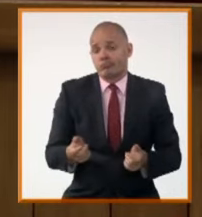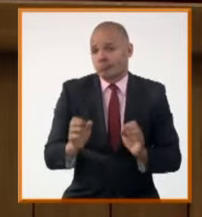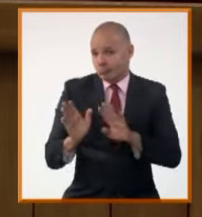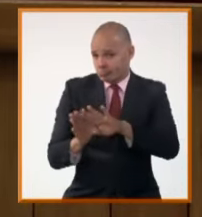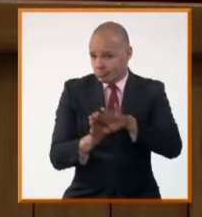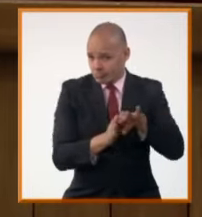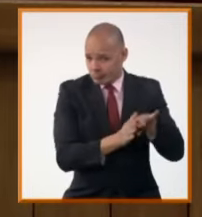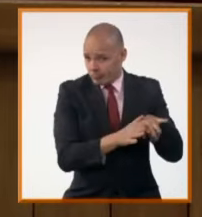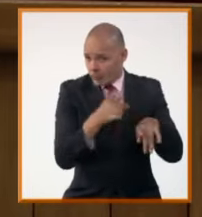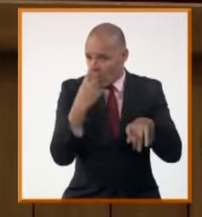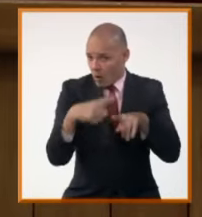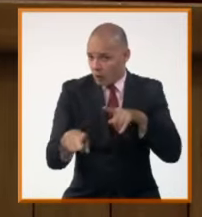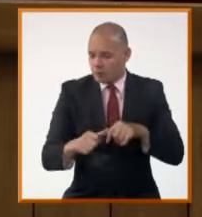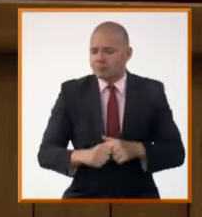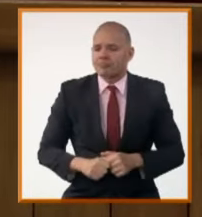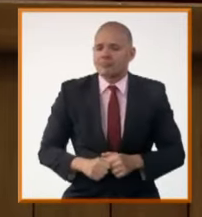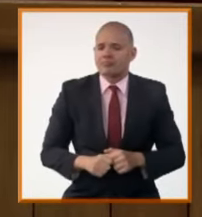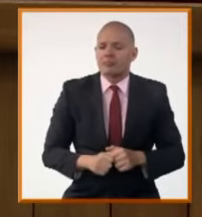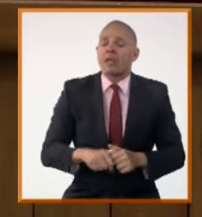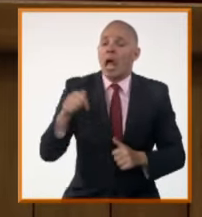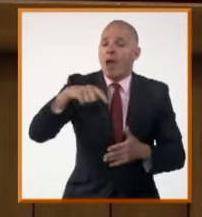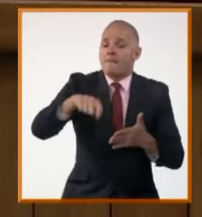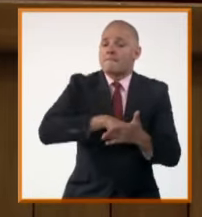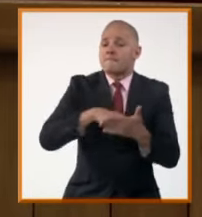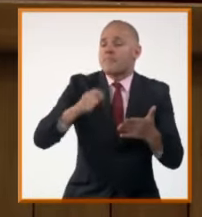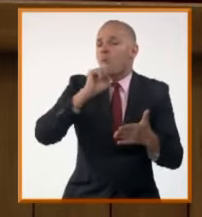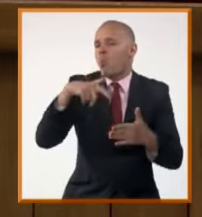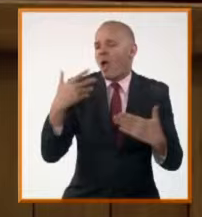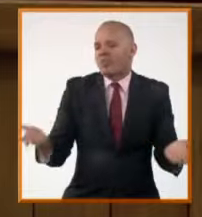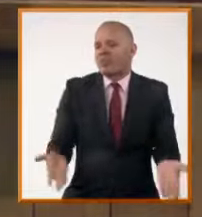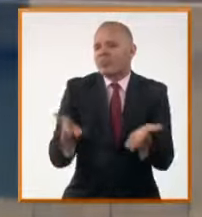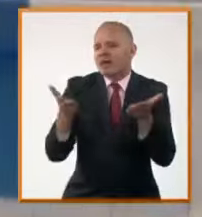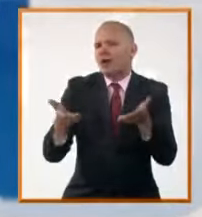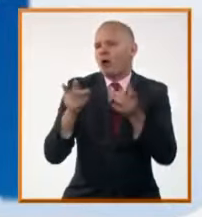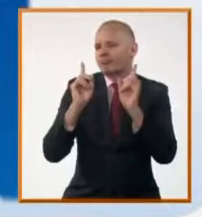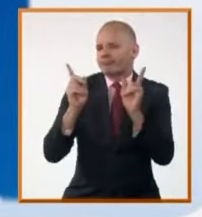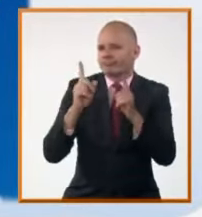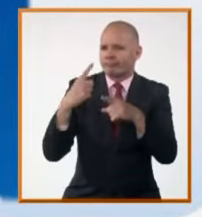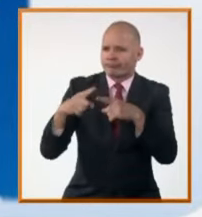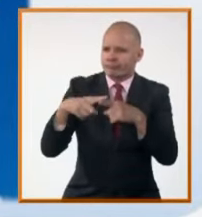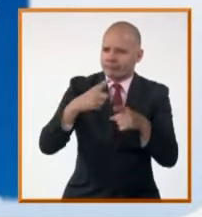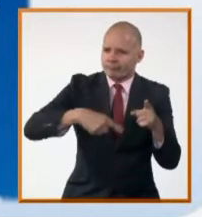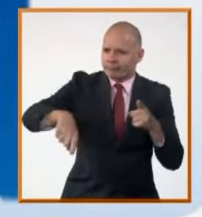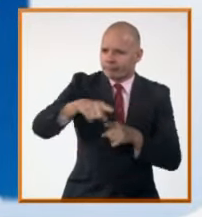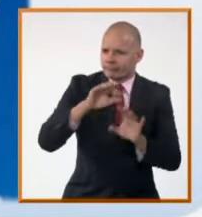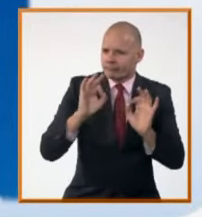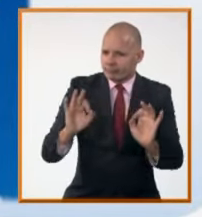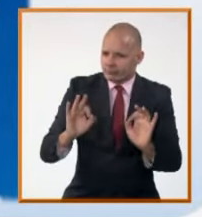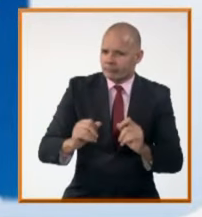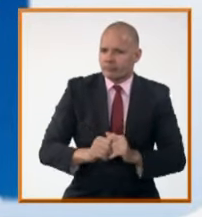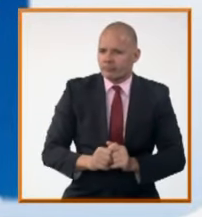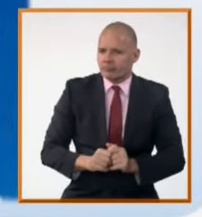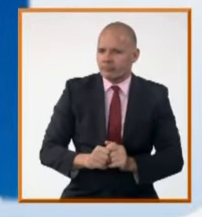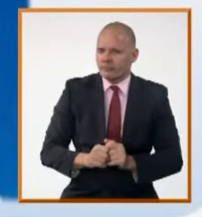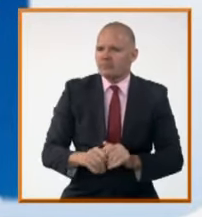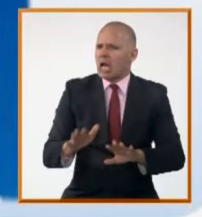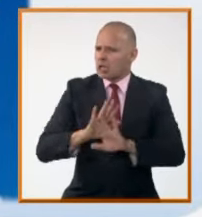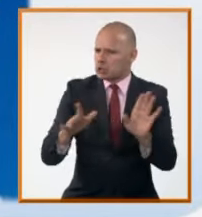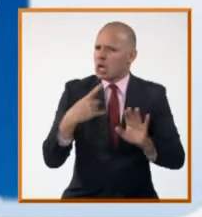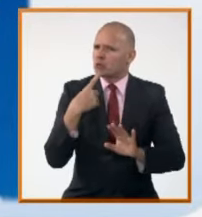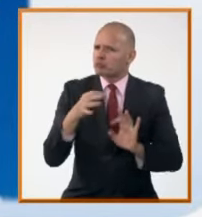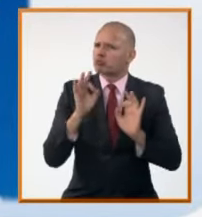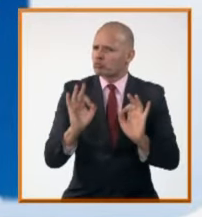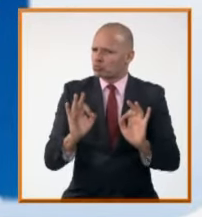gestión estratégica del desarrollo territorial, así como las normas jurídicas que la sustentan, no están ya hoy